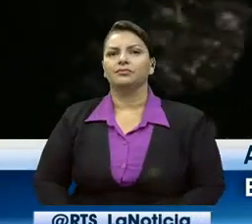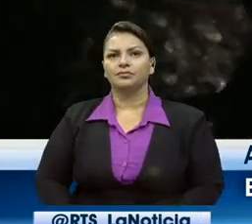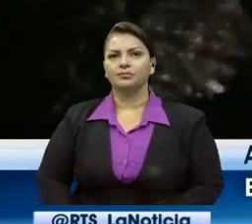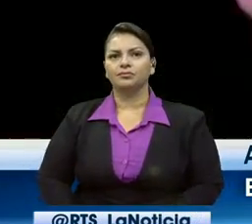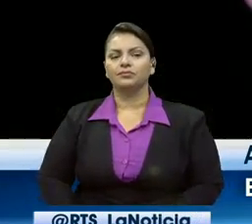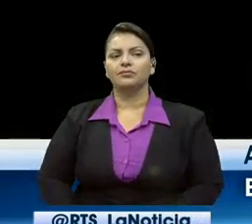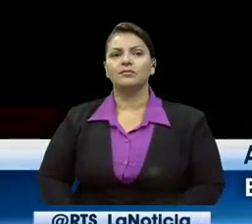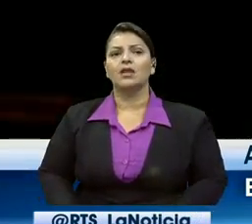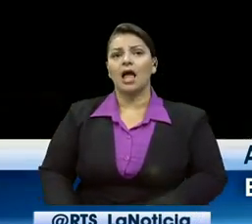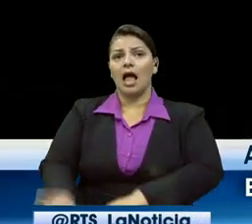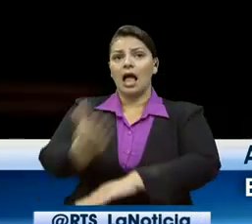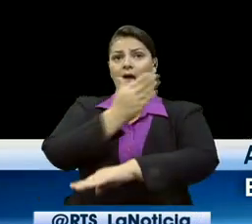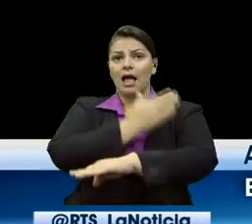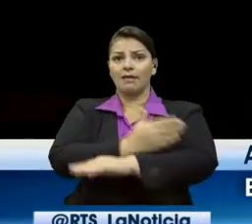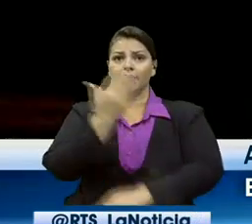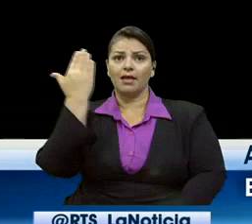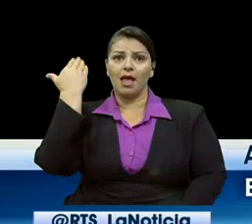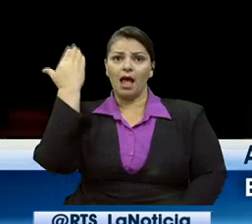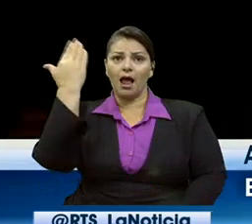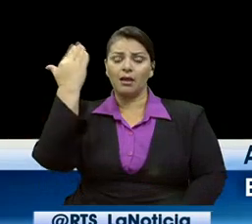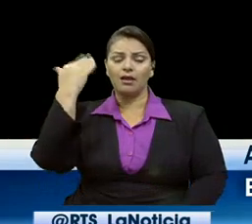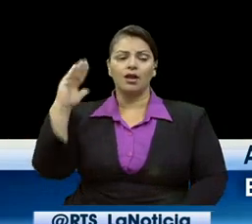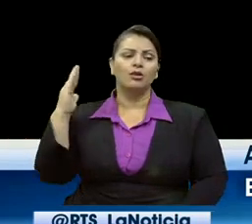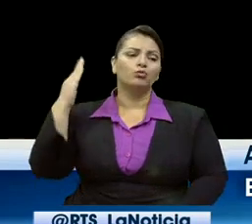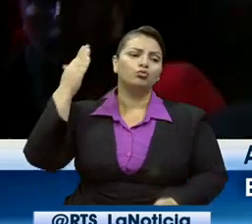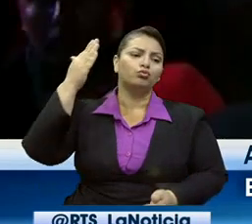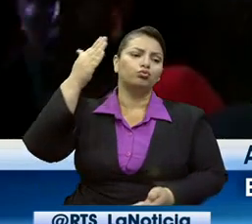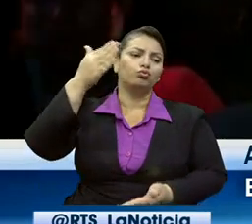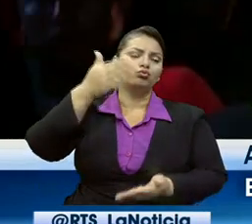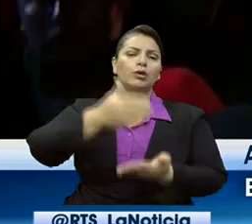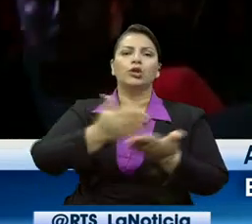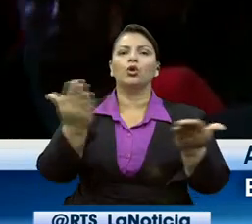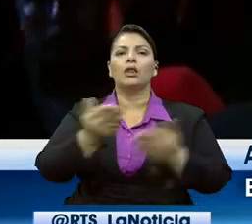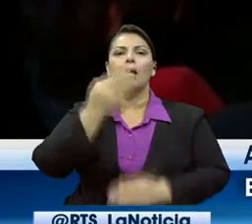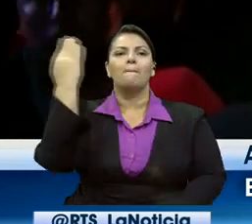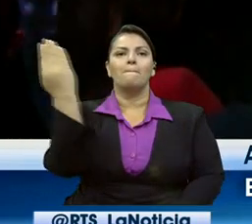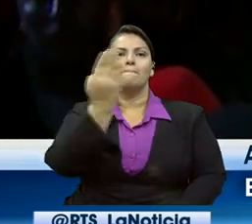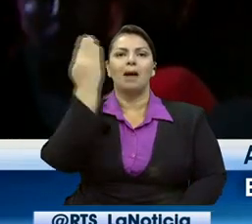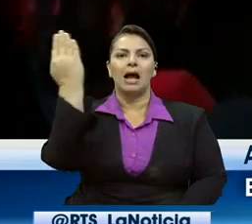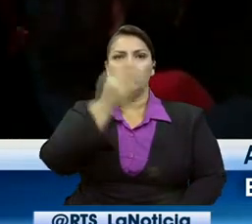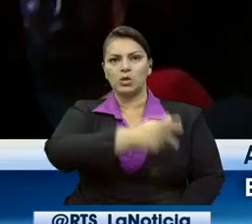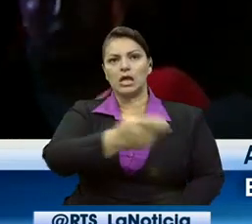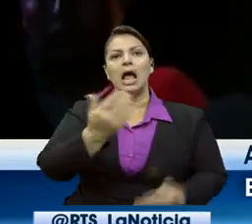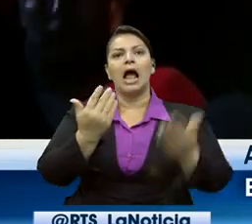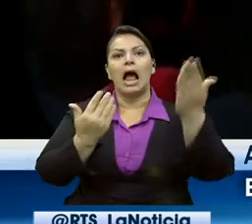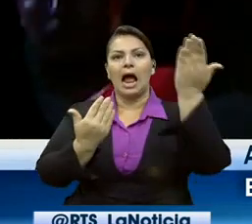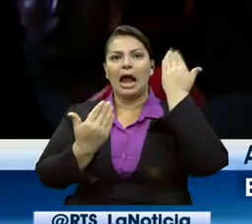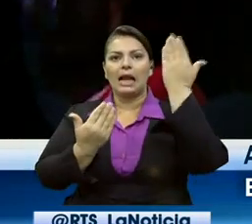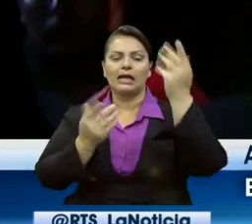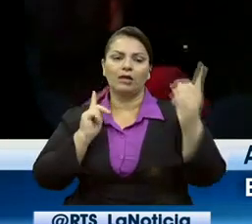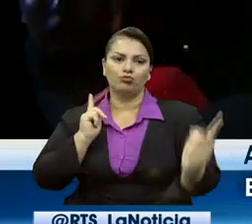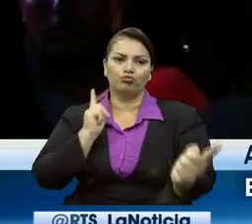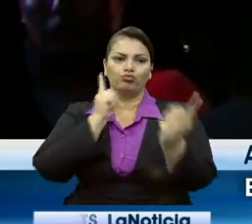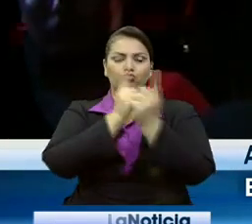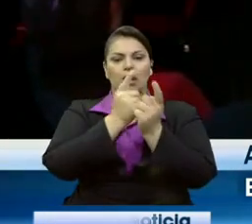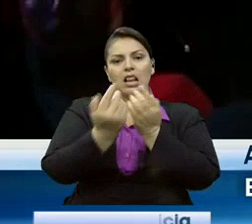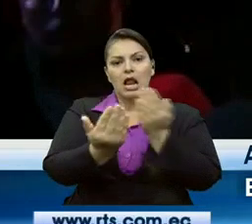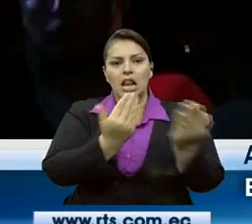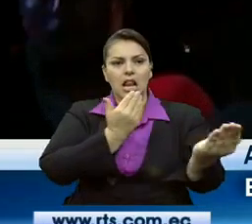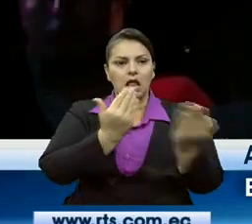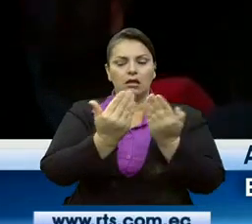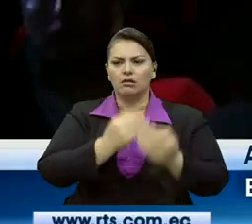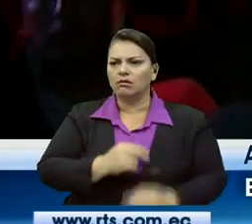su alcalde, quien ratifica y se conduele del hecho. Yo me quedo con su sonrisa y me quedo